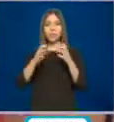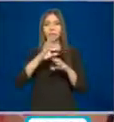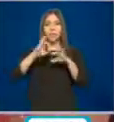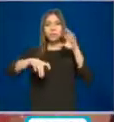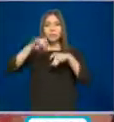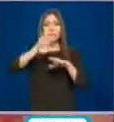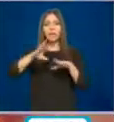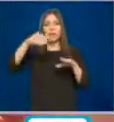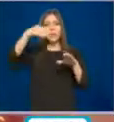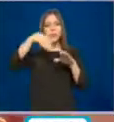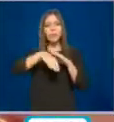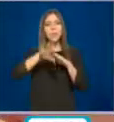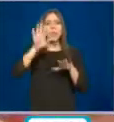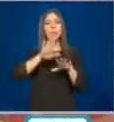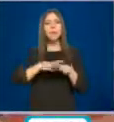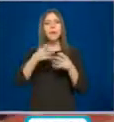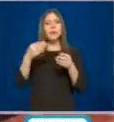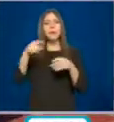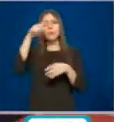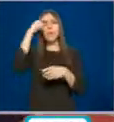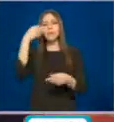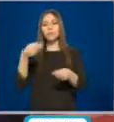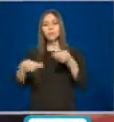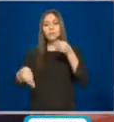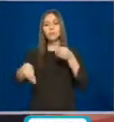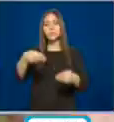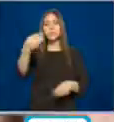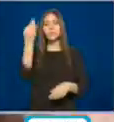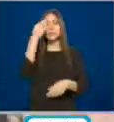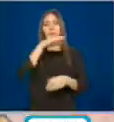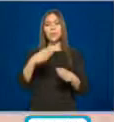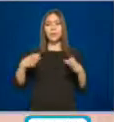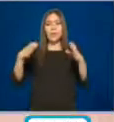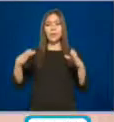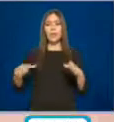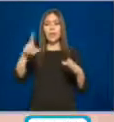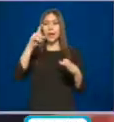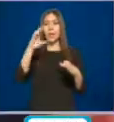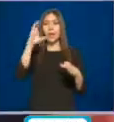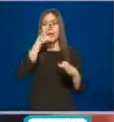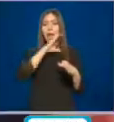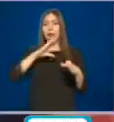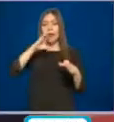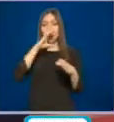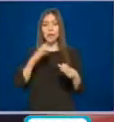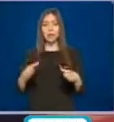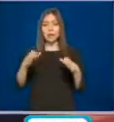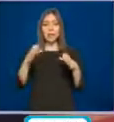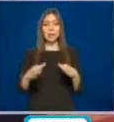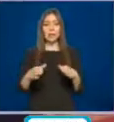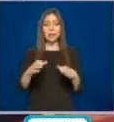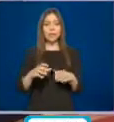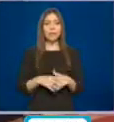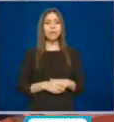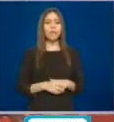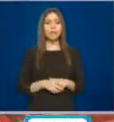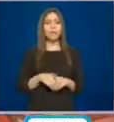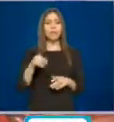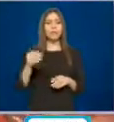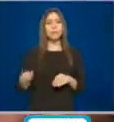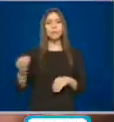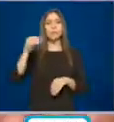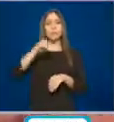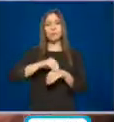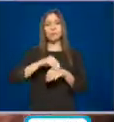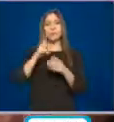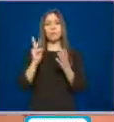la podemos doblar perfectamente. En una cacerola con agua caliente, lo que vamos a hacer, de preferencia que suelte el hervor, vamos a colocar